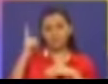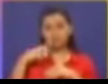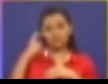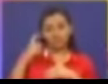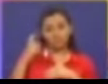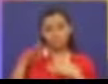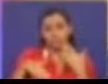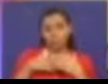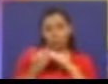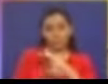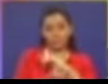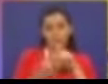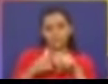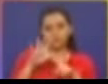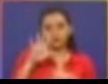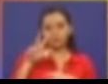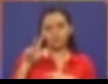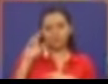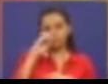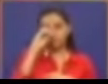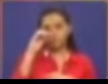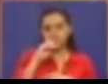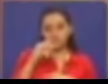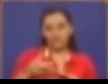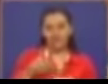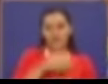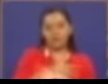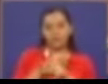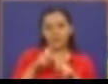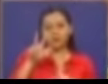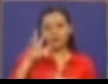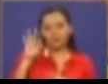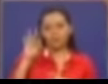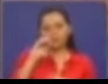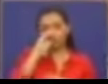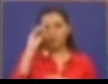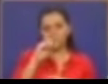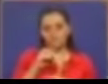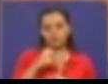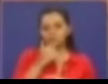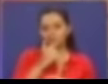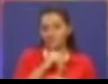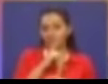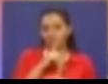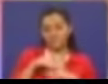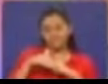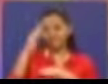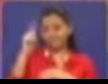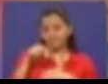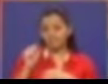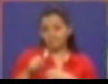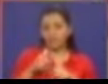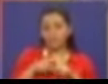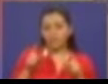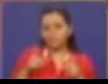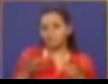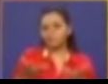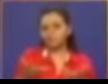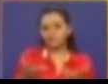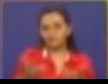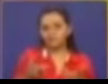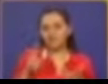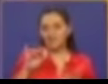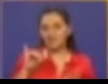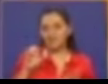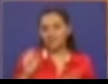país, pero no era el 53% de antes, sino el 39%, que todavía es bastante alto. Significa que no tienen